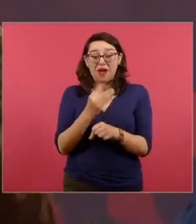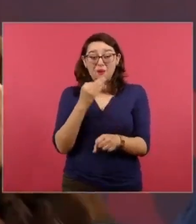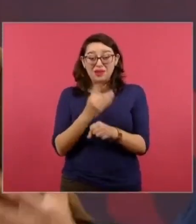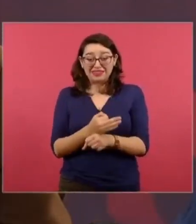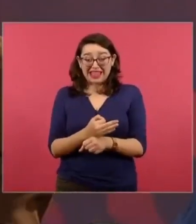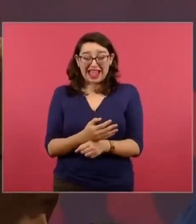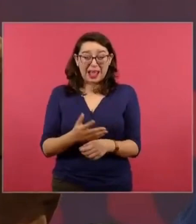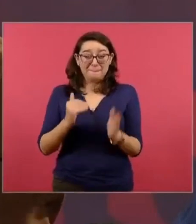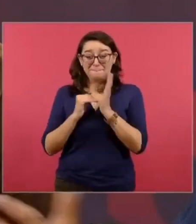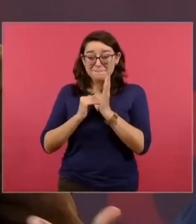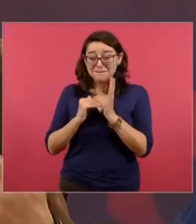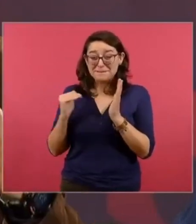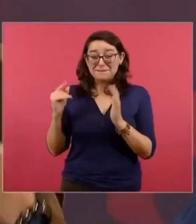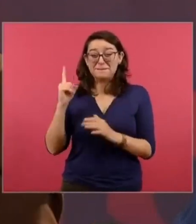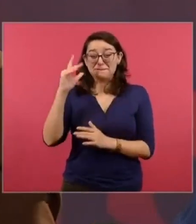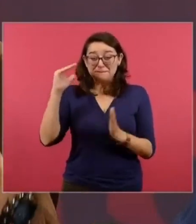movimiento así masivo.